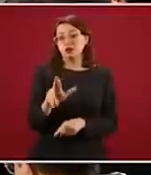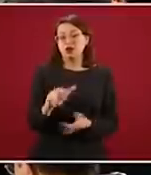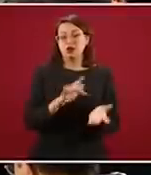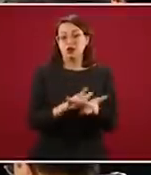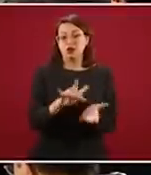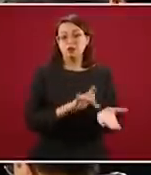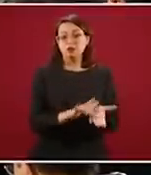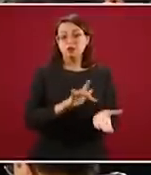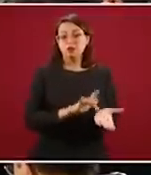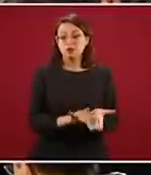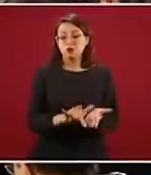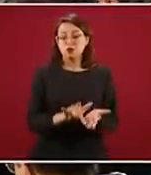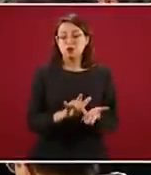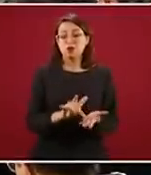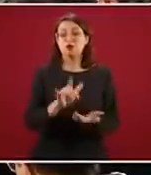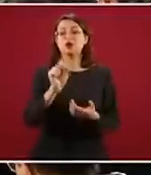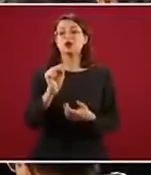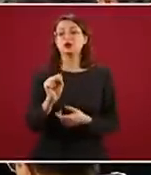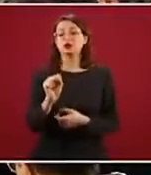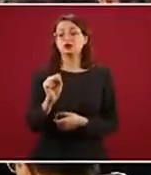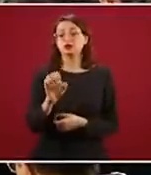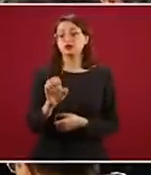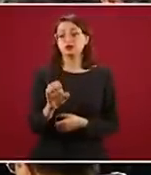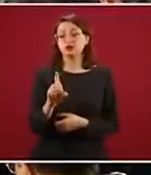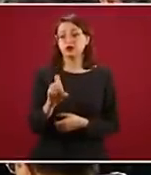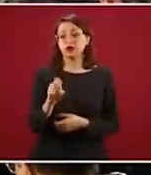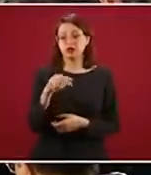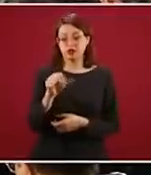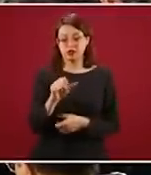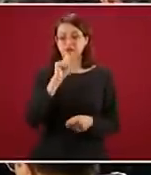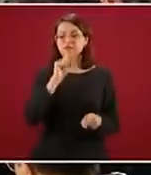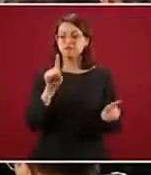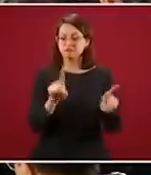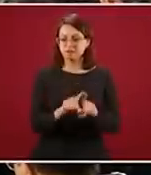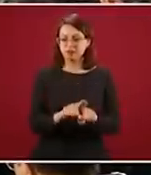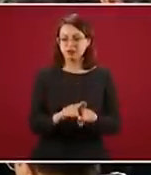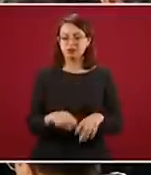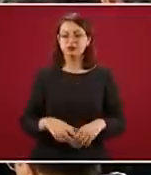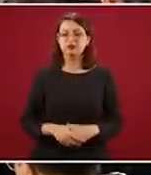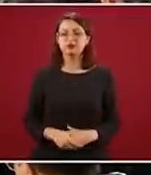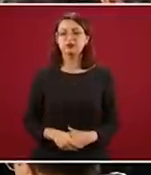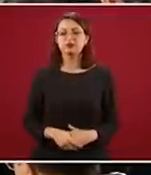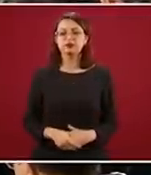y de la Secretaría de la Defensa.